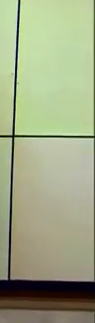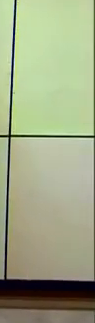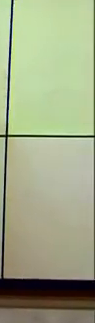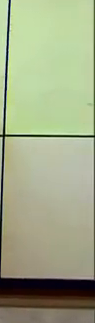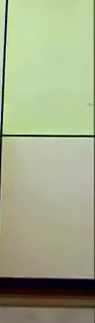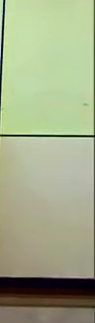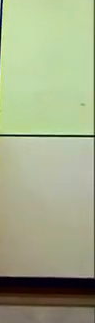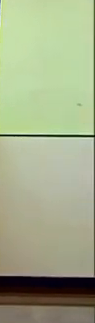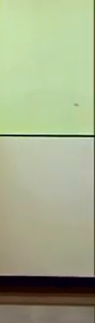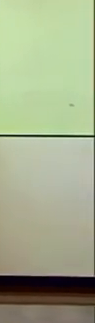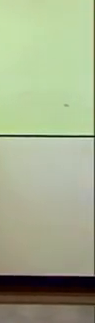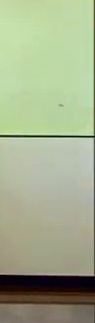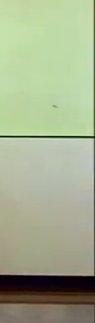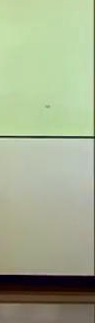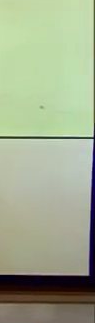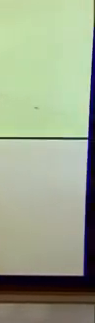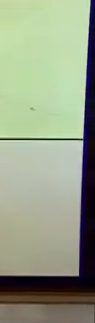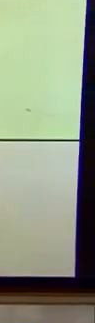moneda.